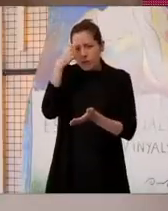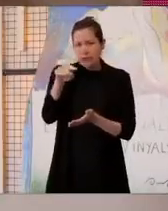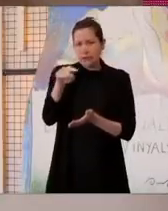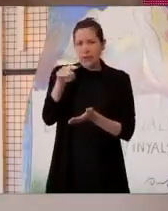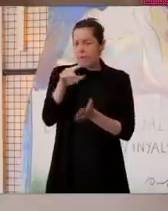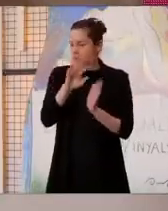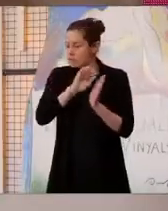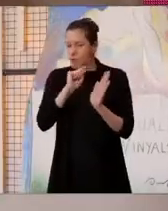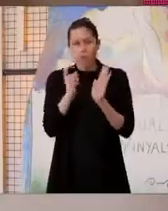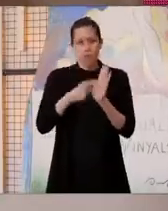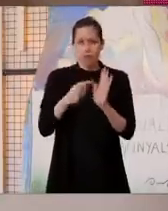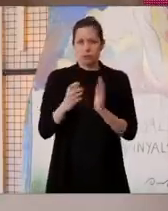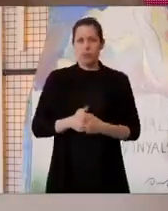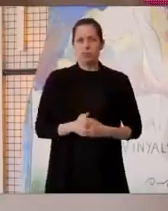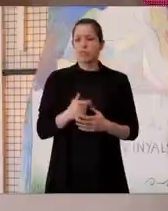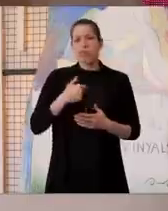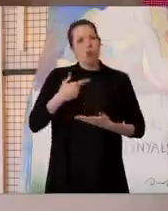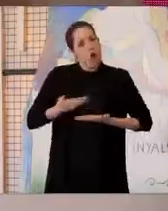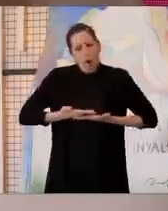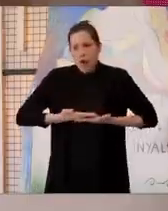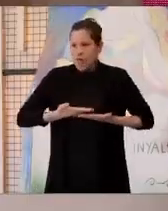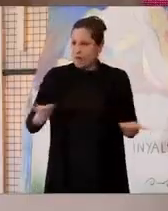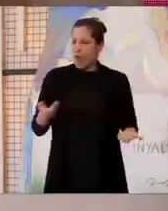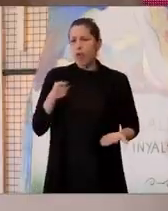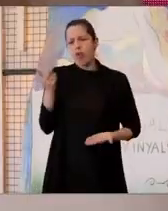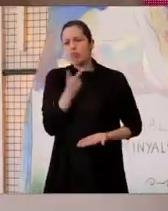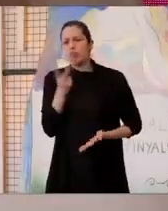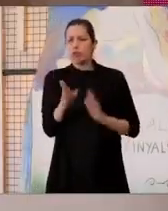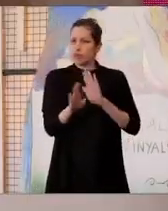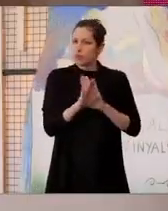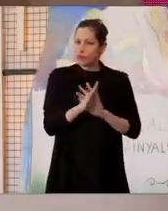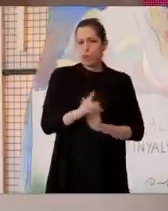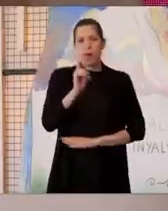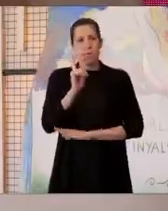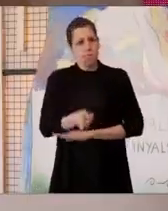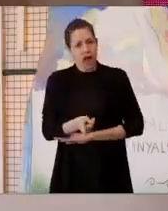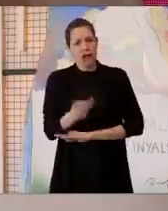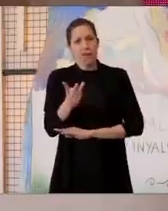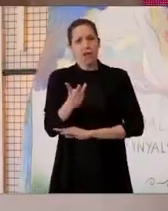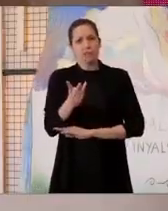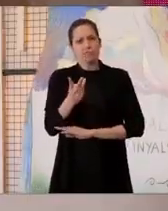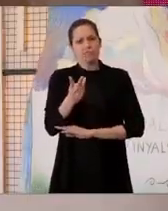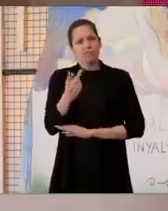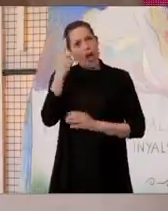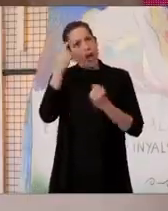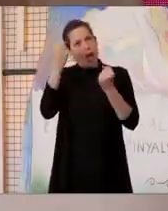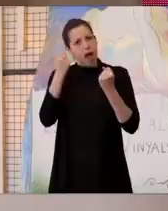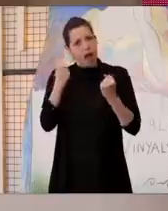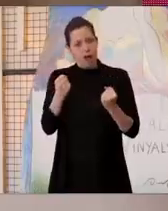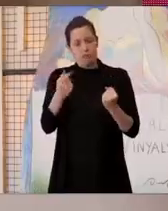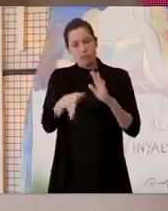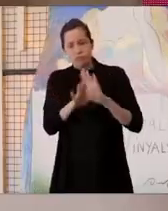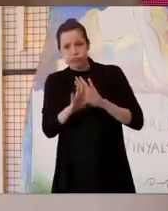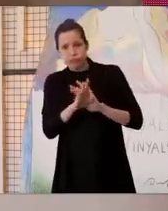toda la confianza dejé que siguieran mandando dejé que siguieran teniendo autoridad lo que hice es